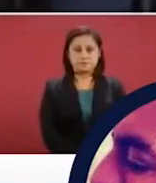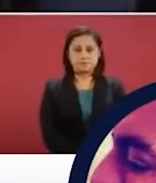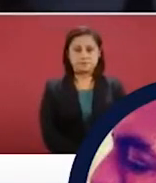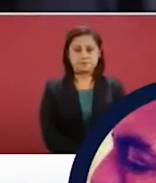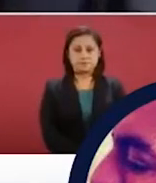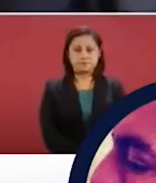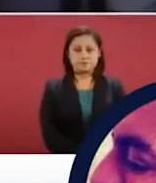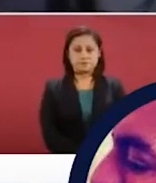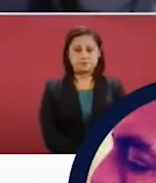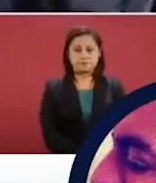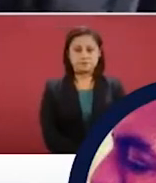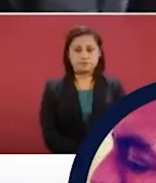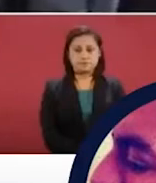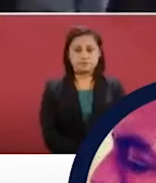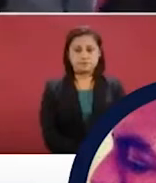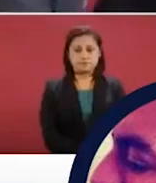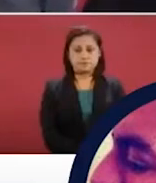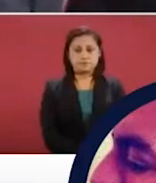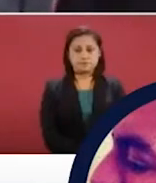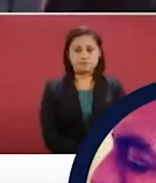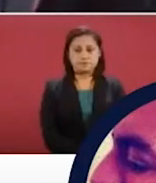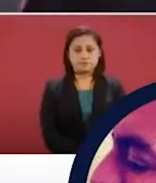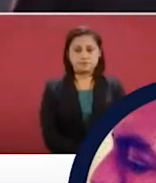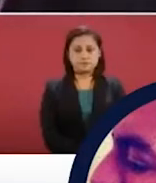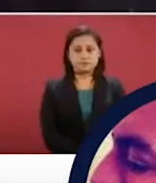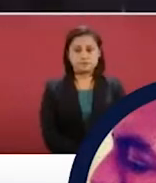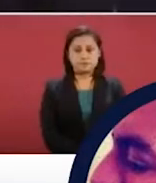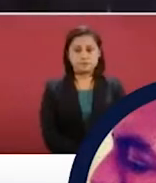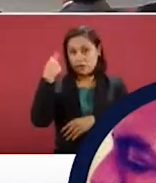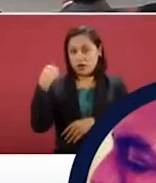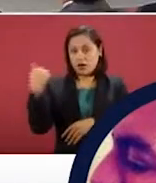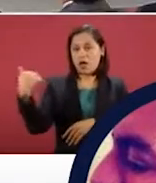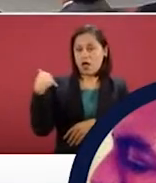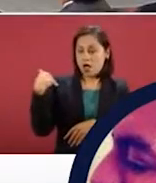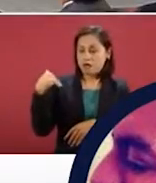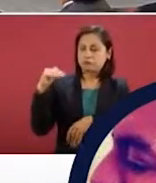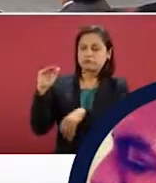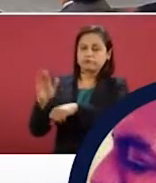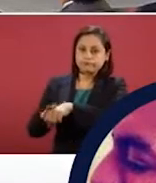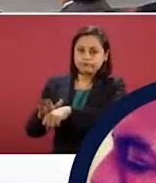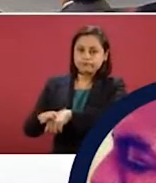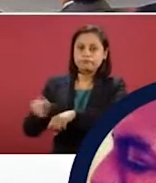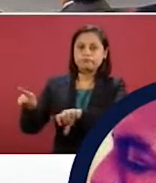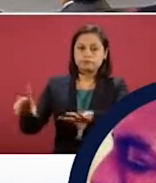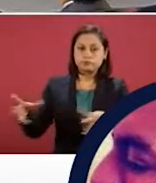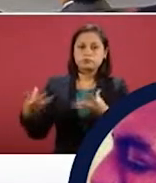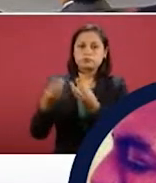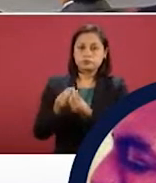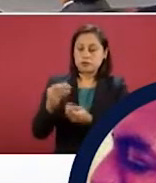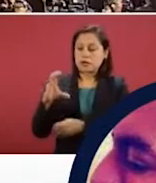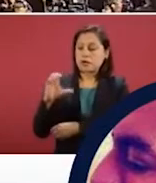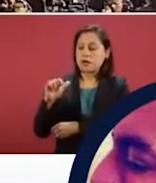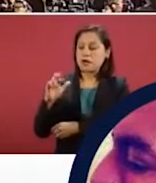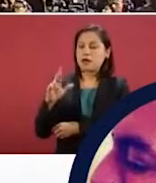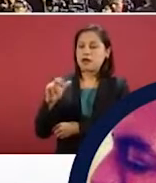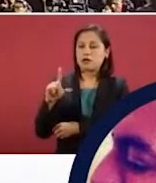el próximo año. También Luis Niño Rivera, presidente de la Asociación de Bancos de México, dijo que la banca tiene una liquidez